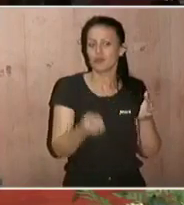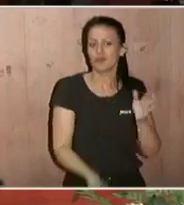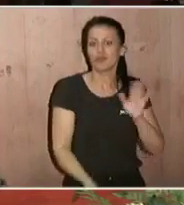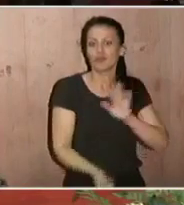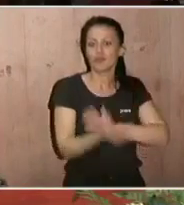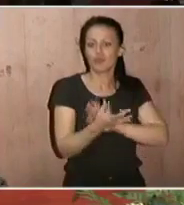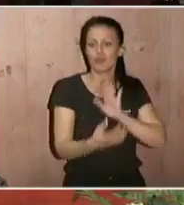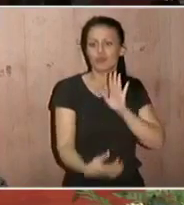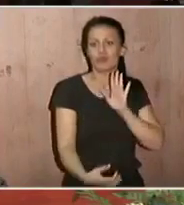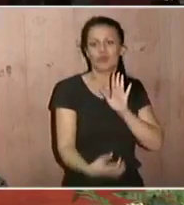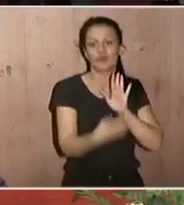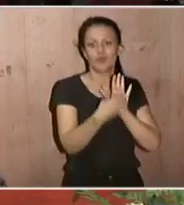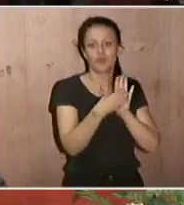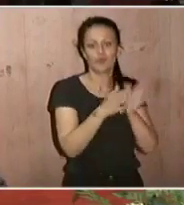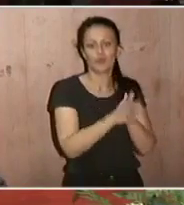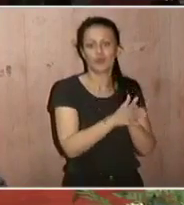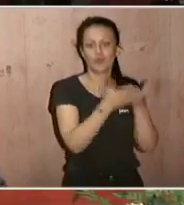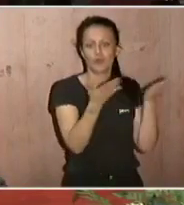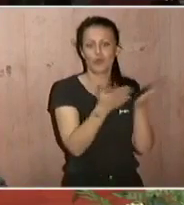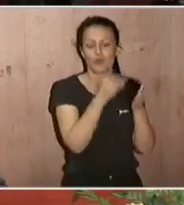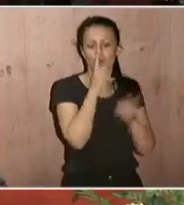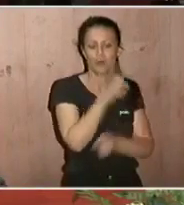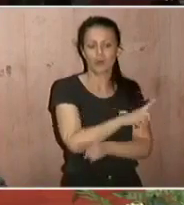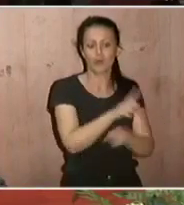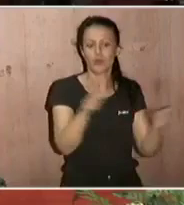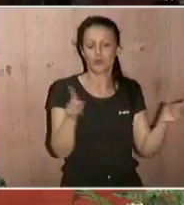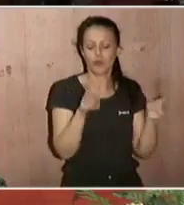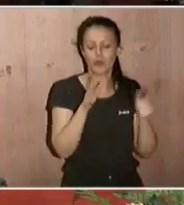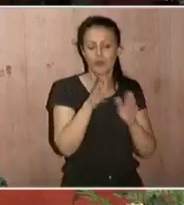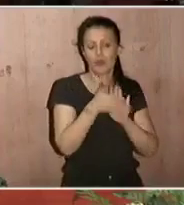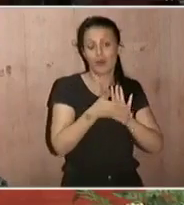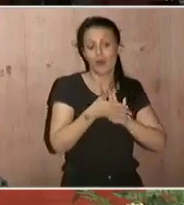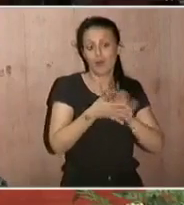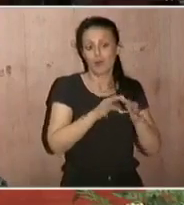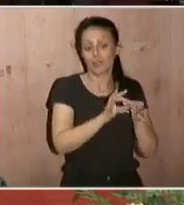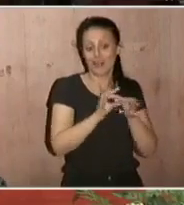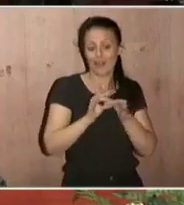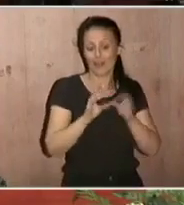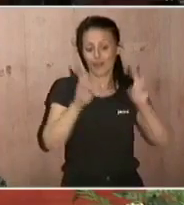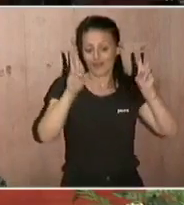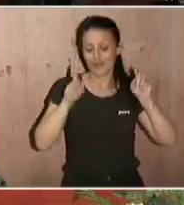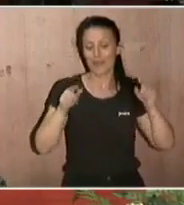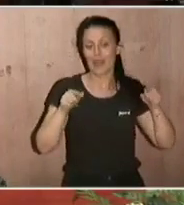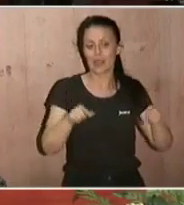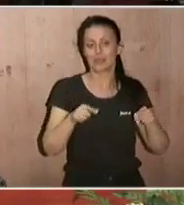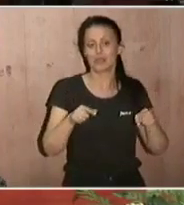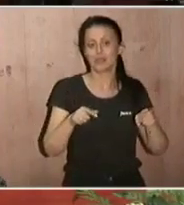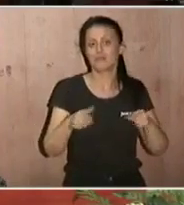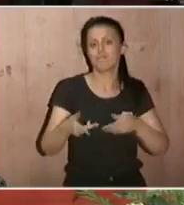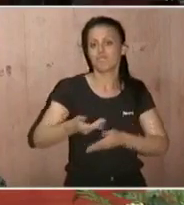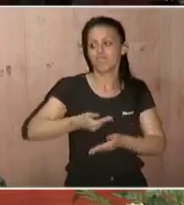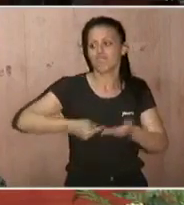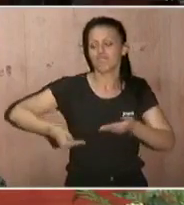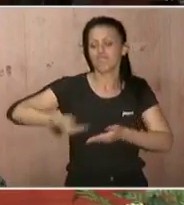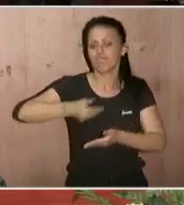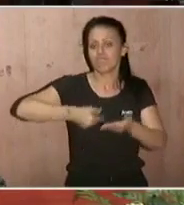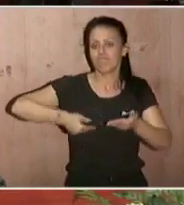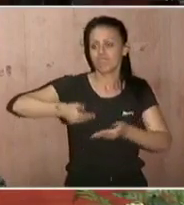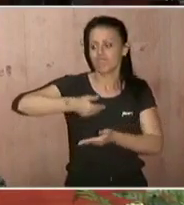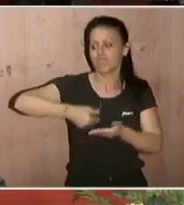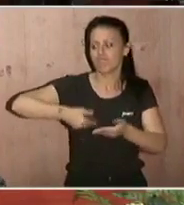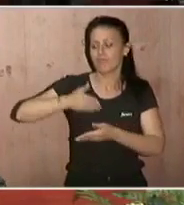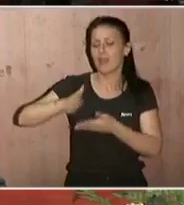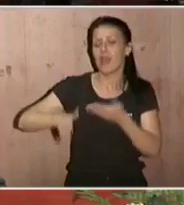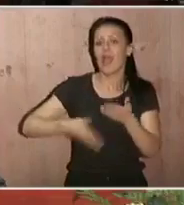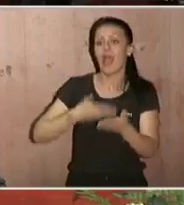una voluminosa obra anual de referencia en la materia y que ha venido coordinando personalmente hasta que pasó el